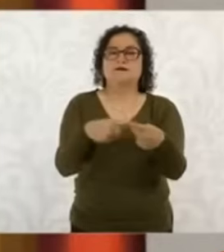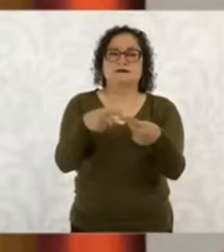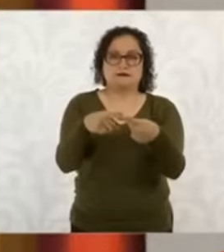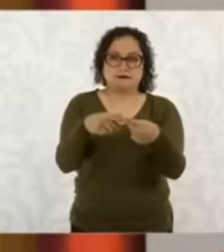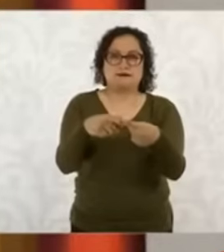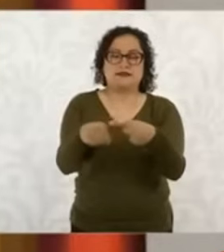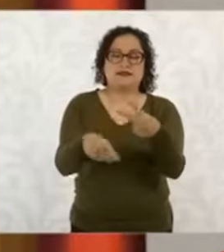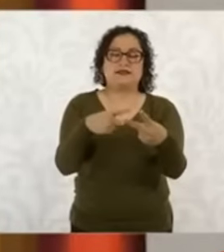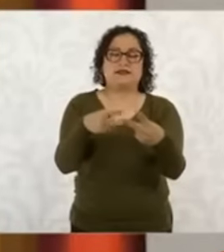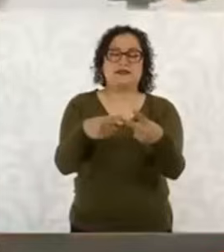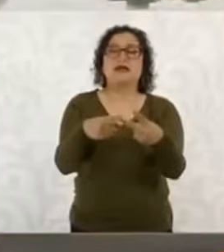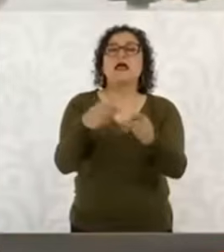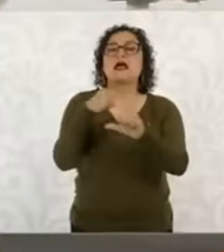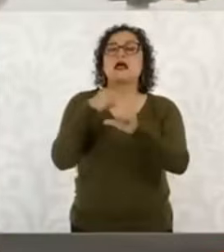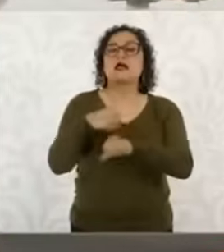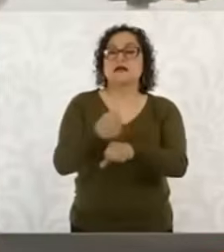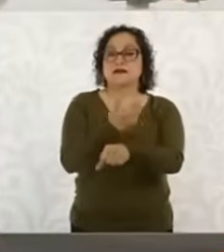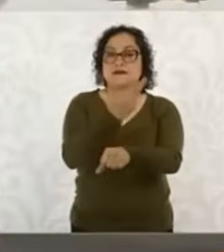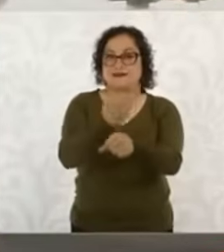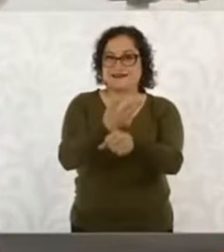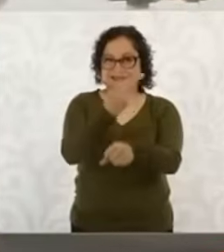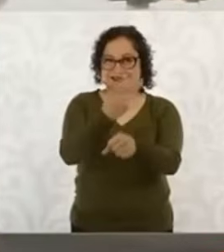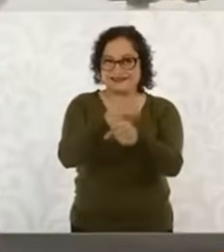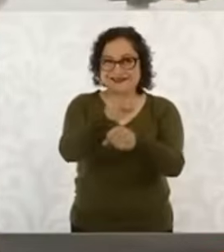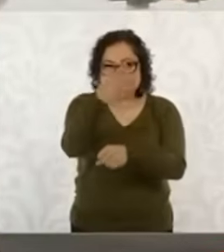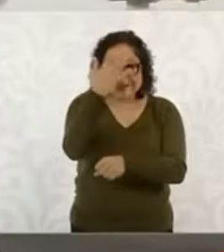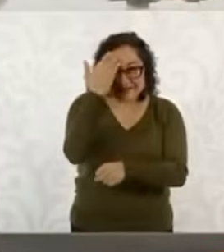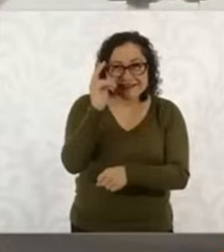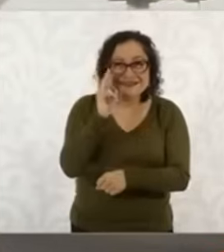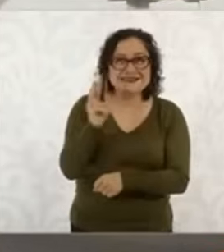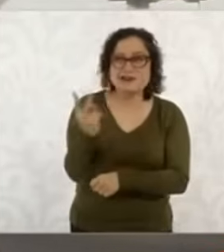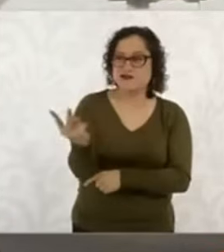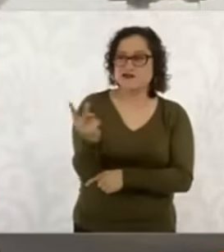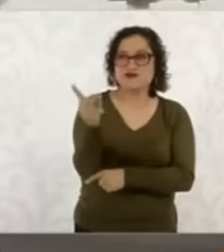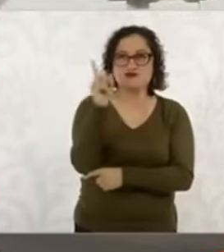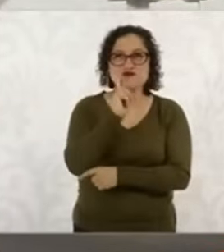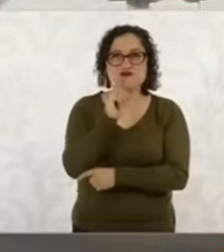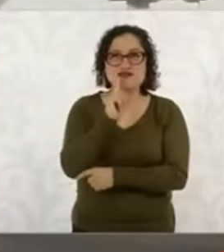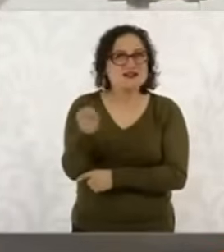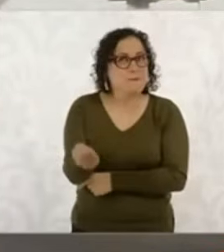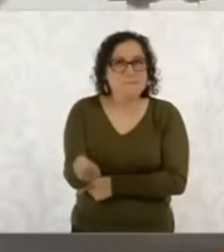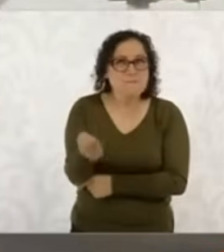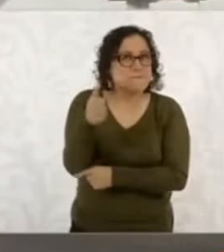la historia en la Secretaría de Hacienda.